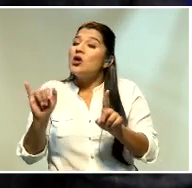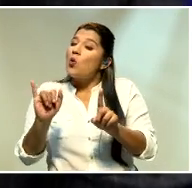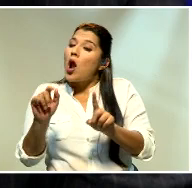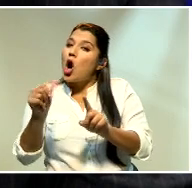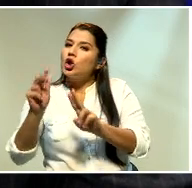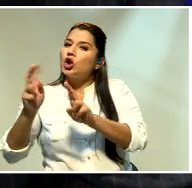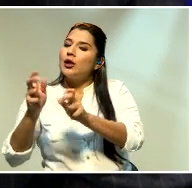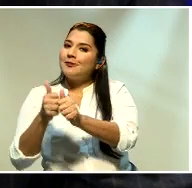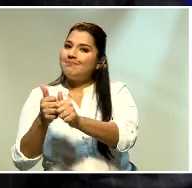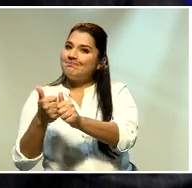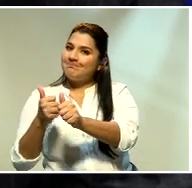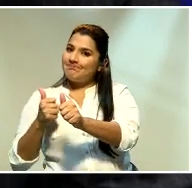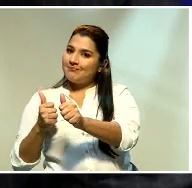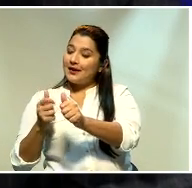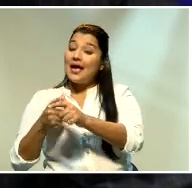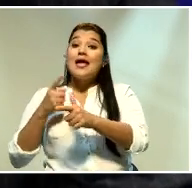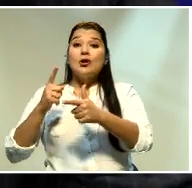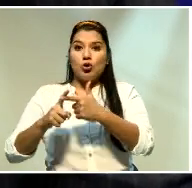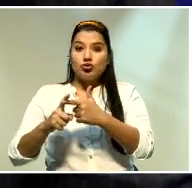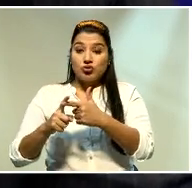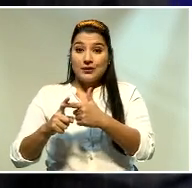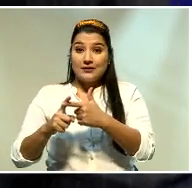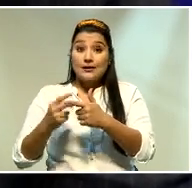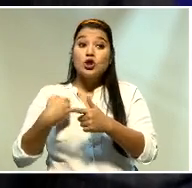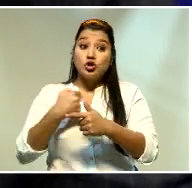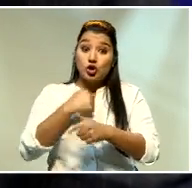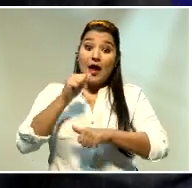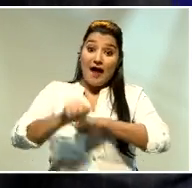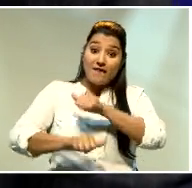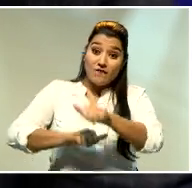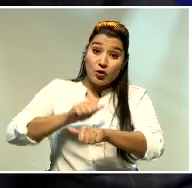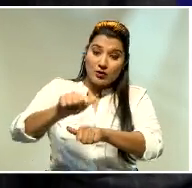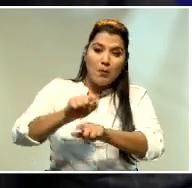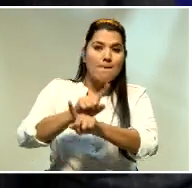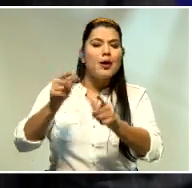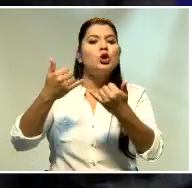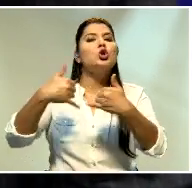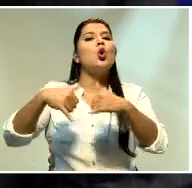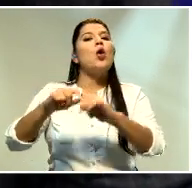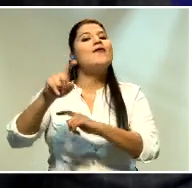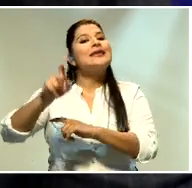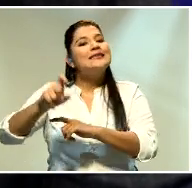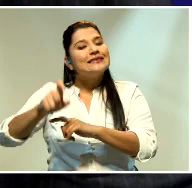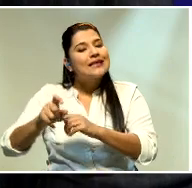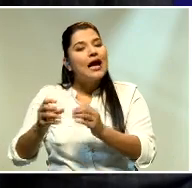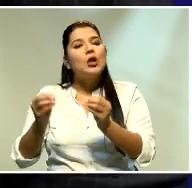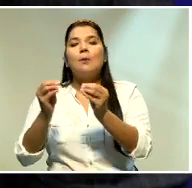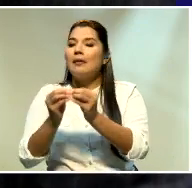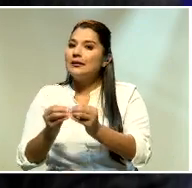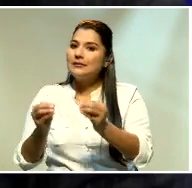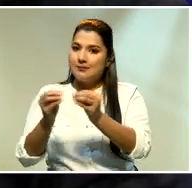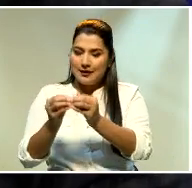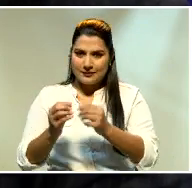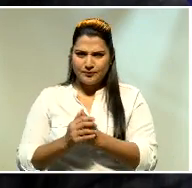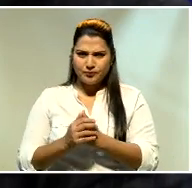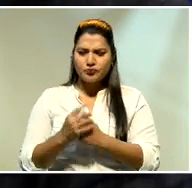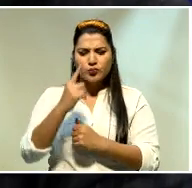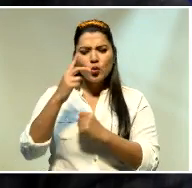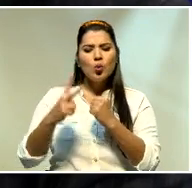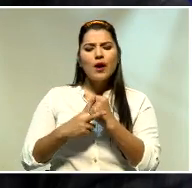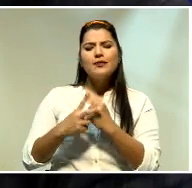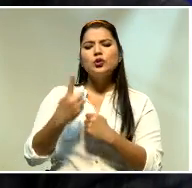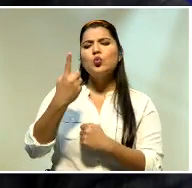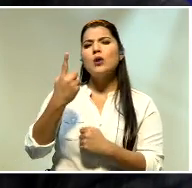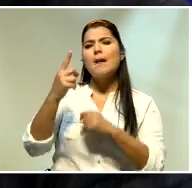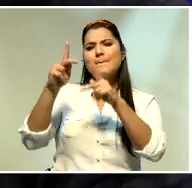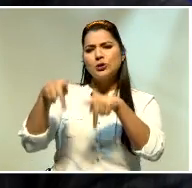rezago. Y entonces, aún que hay esfuerzos, hay siempre la necesidad de que tenemos que ir más. Y hay otra cosa que un día me mencionó una